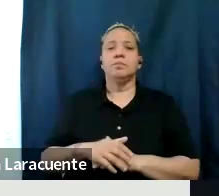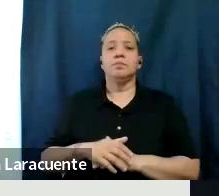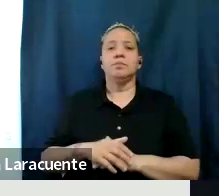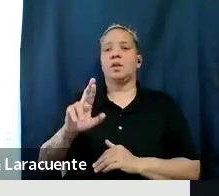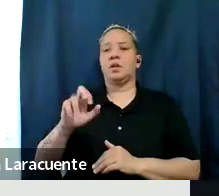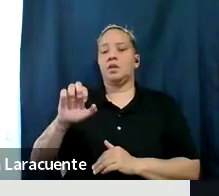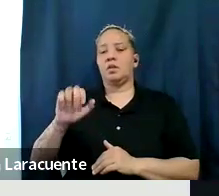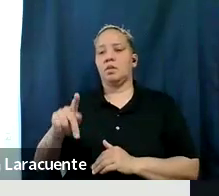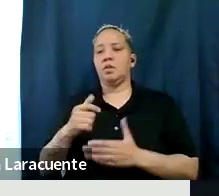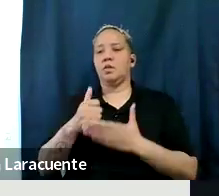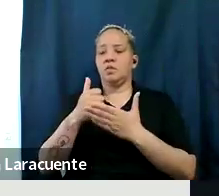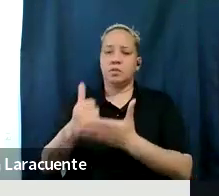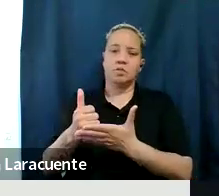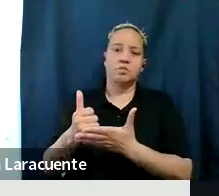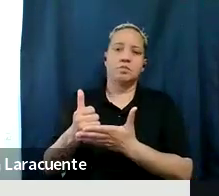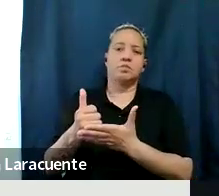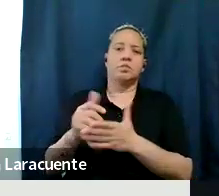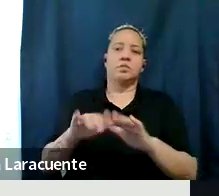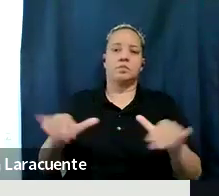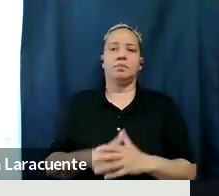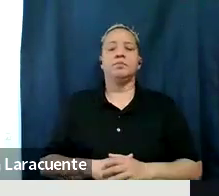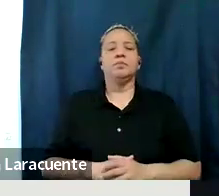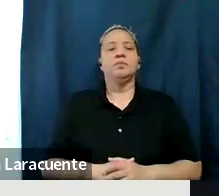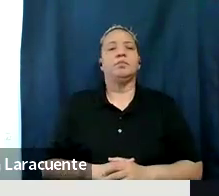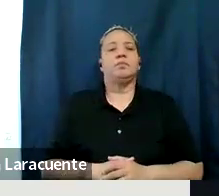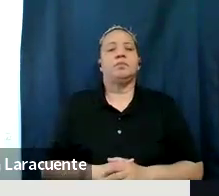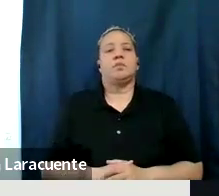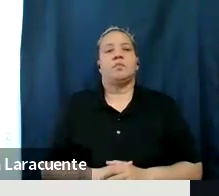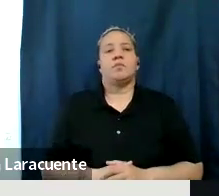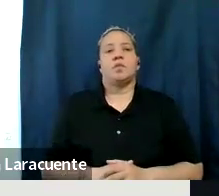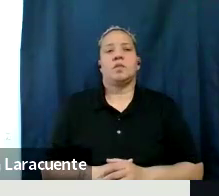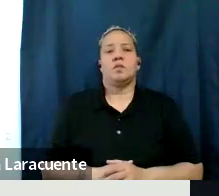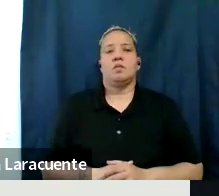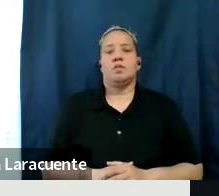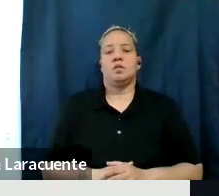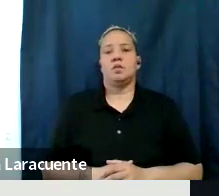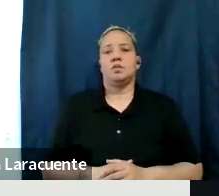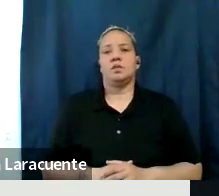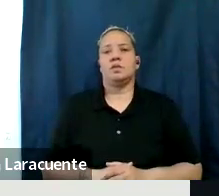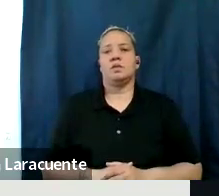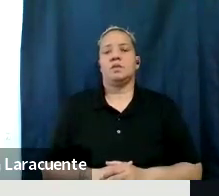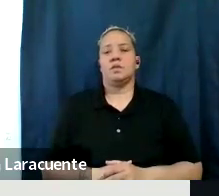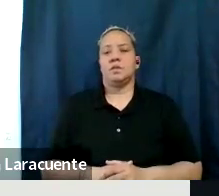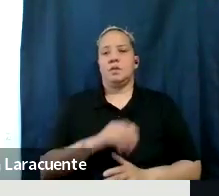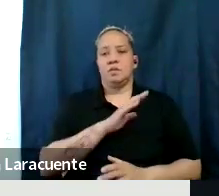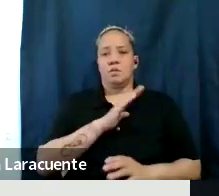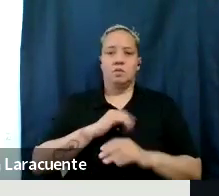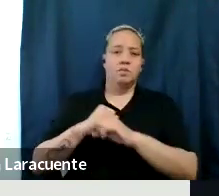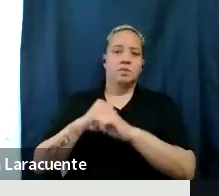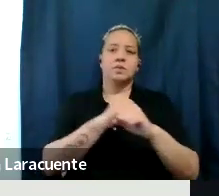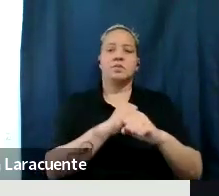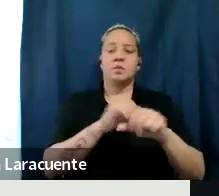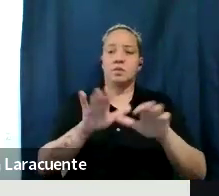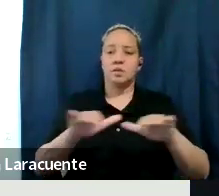niños desamparados y huérfanos de la guerra. eh, esa Junta de Protección para la Protección de Menores